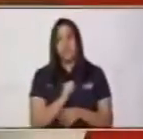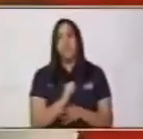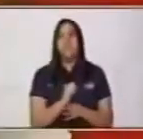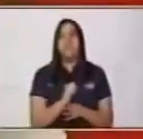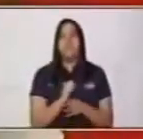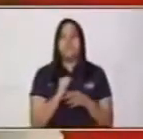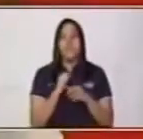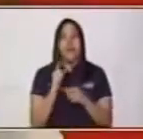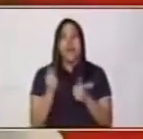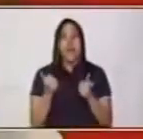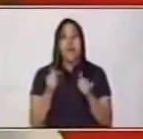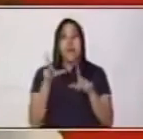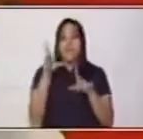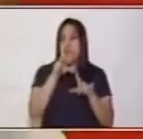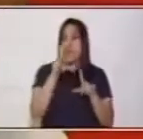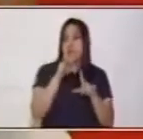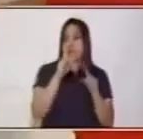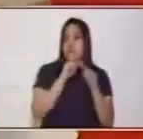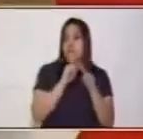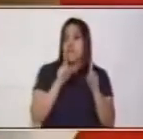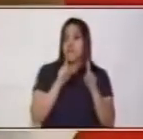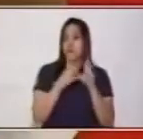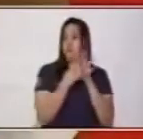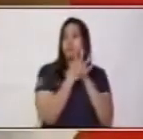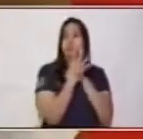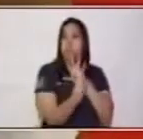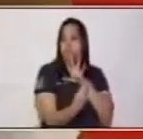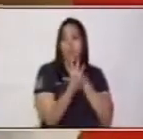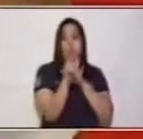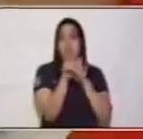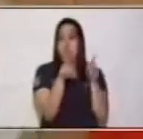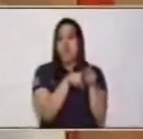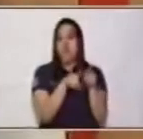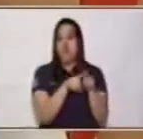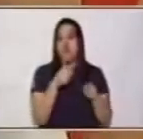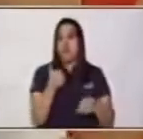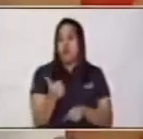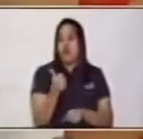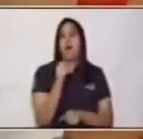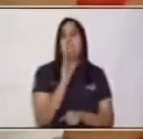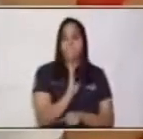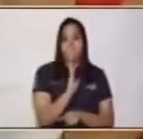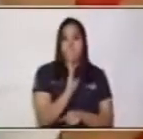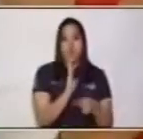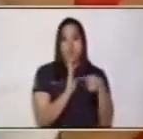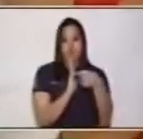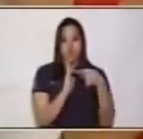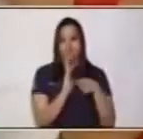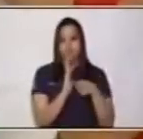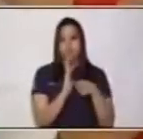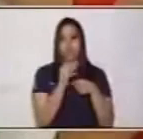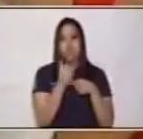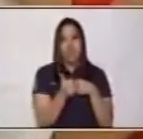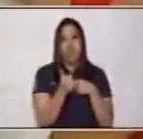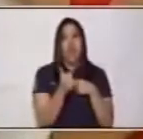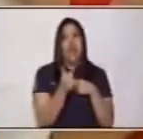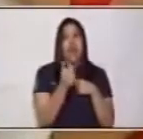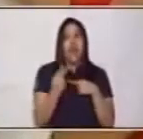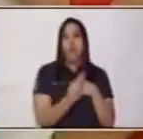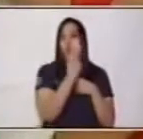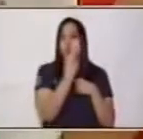Las letras que son distintas solo se copian en el 20. A cuadrado,